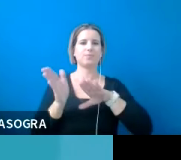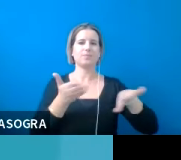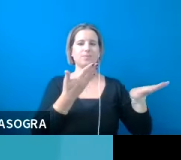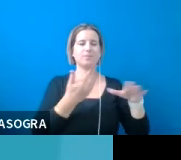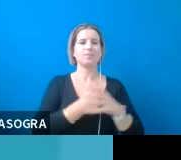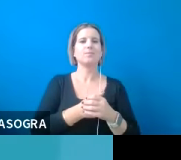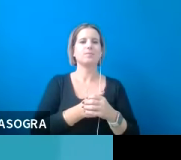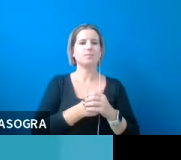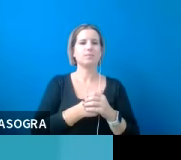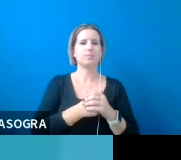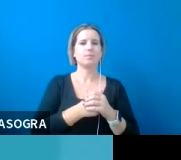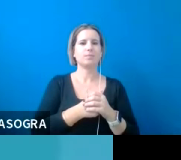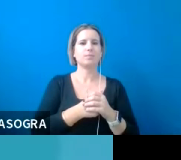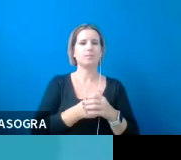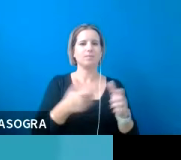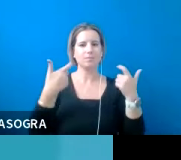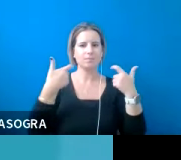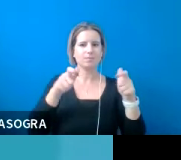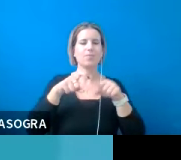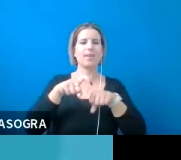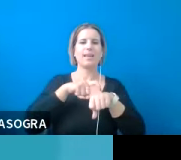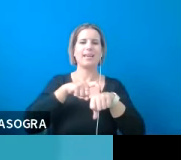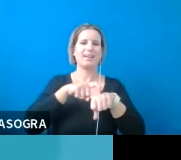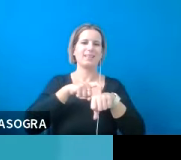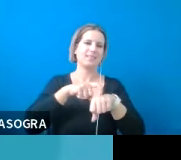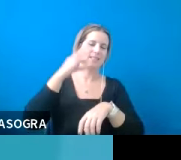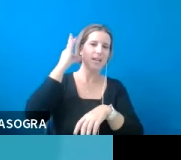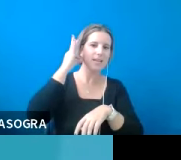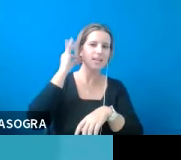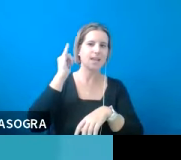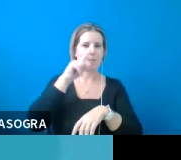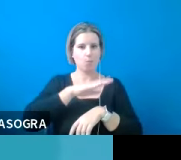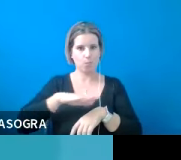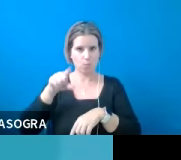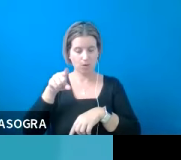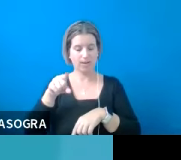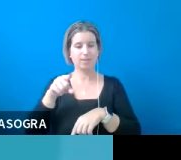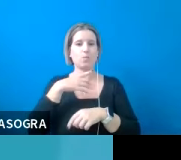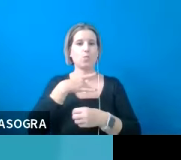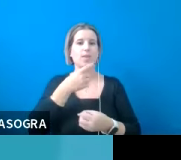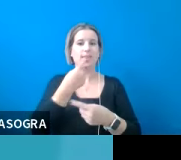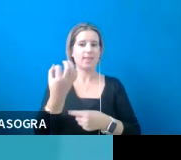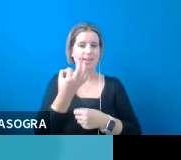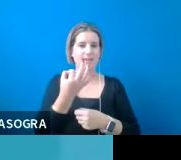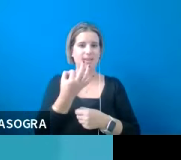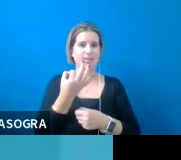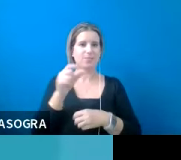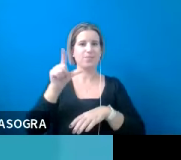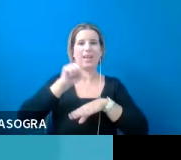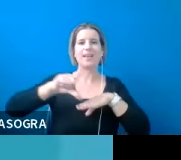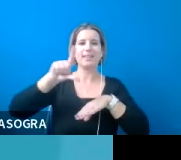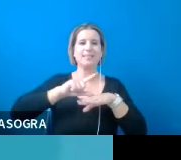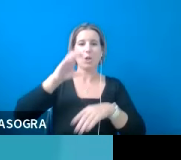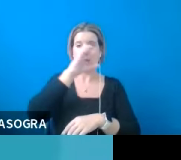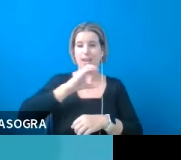a lo que sería la parte de características de las niñas y de las mujeres podemos decir que en la literatura científica